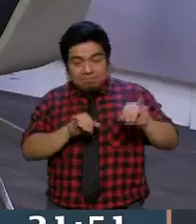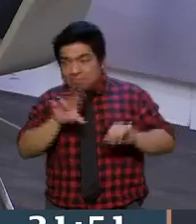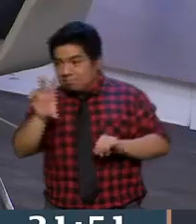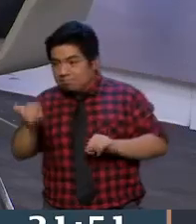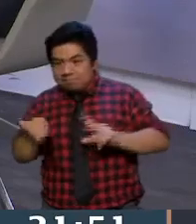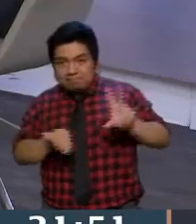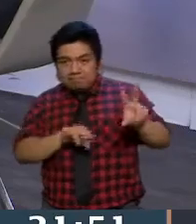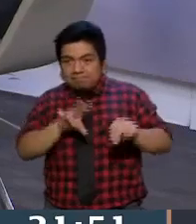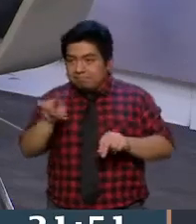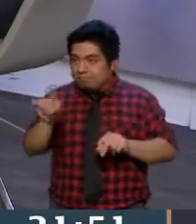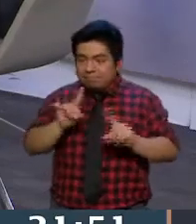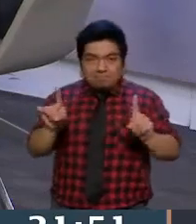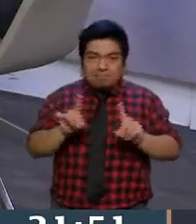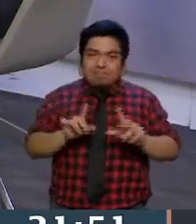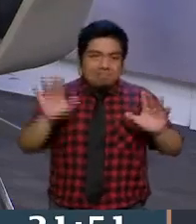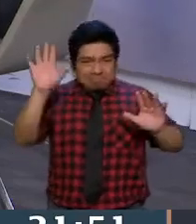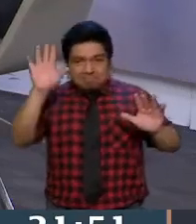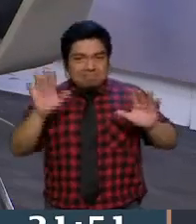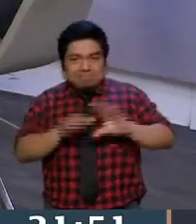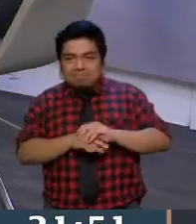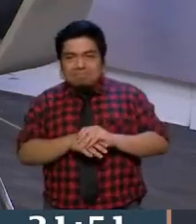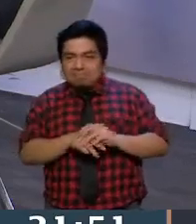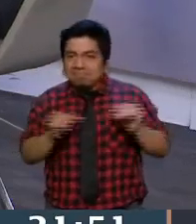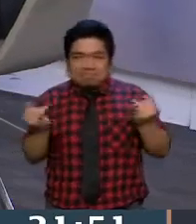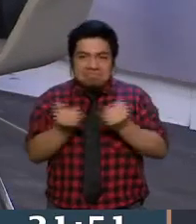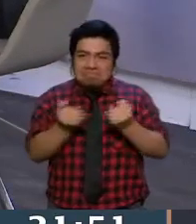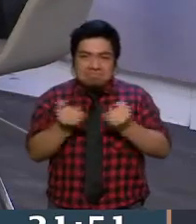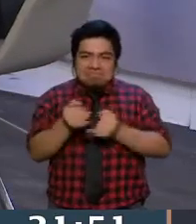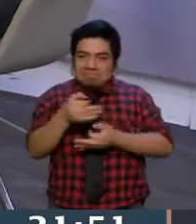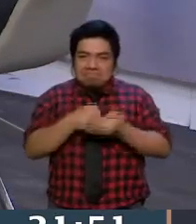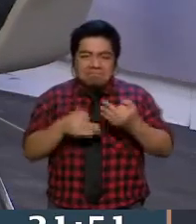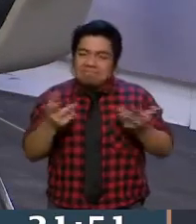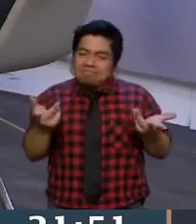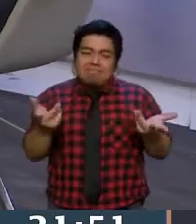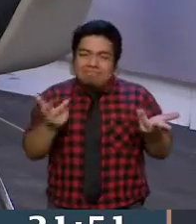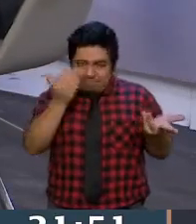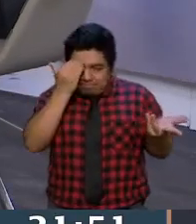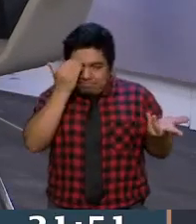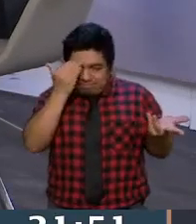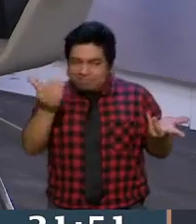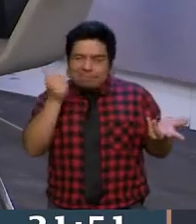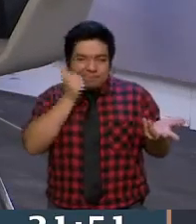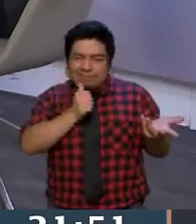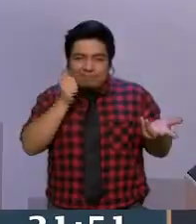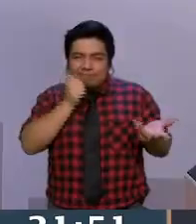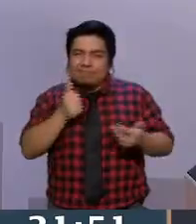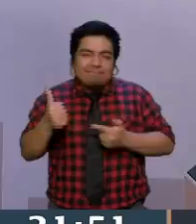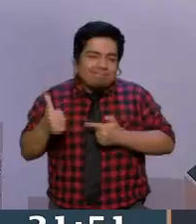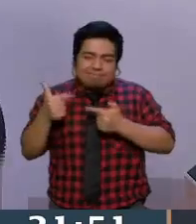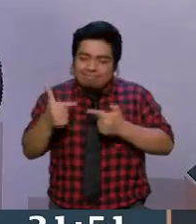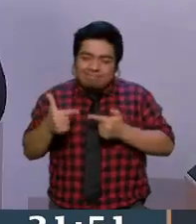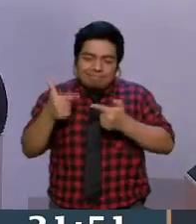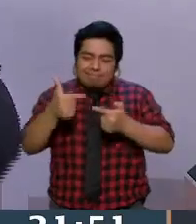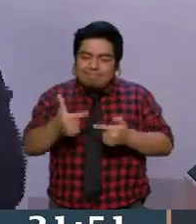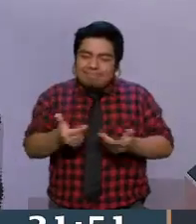visto? ¿Alguien no ha visto Dragon Ball? ¿Todo el mundo acá en foro? De una u otra forma, sí, ha marcado, sí, a toda una generación. Pero